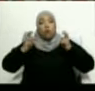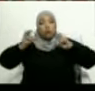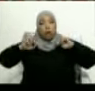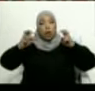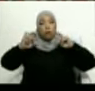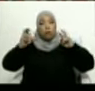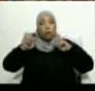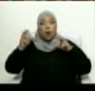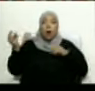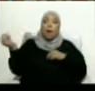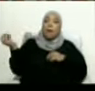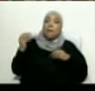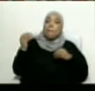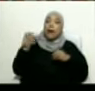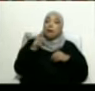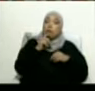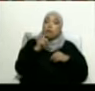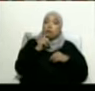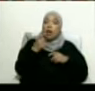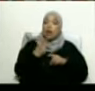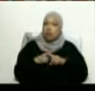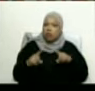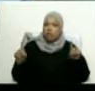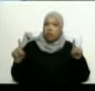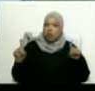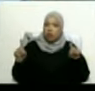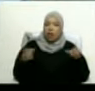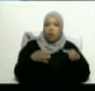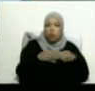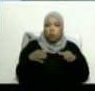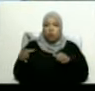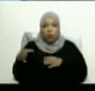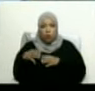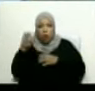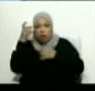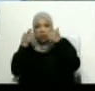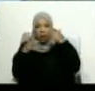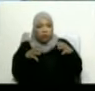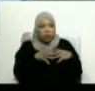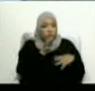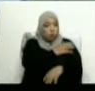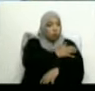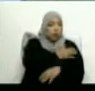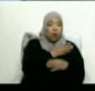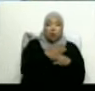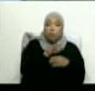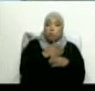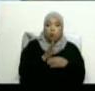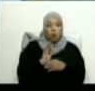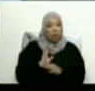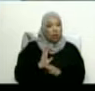va más allá de las diferencias partidistas. El delincuente presidente de Guyana